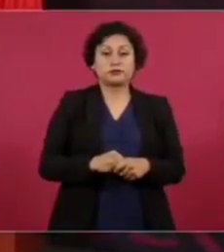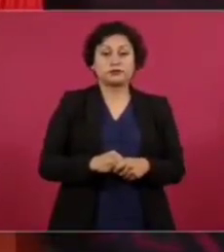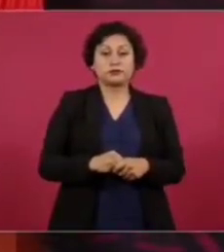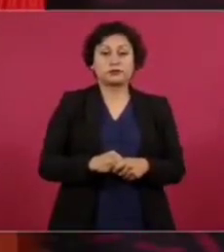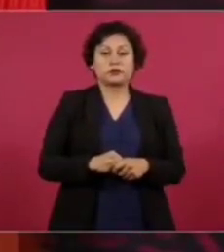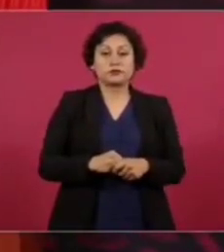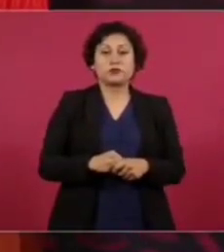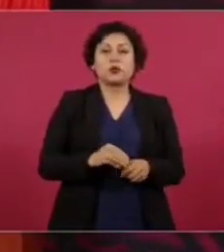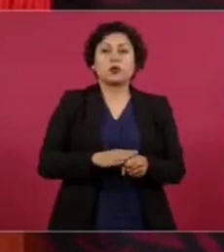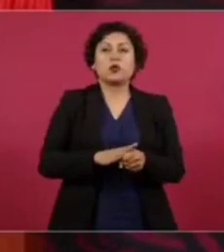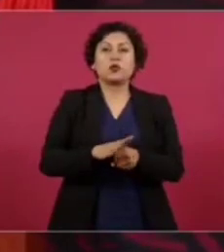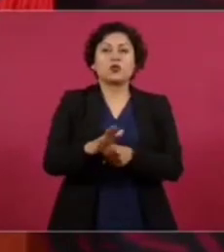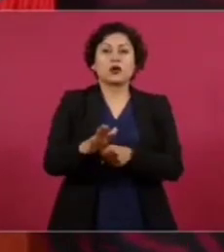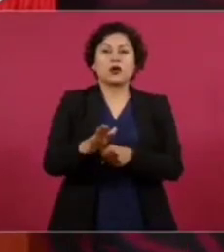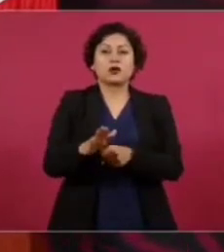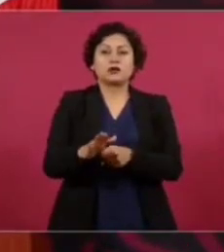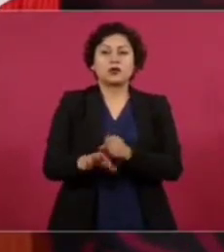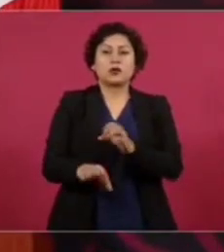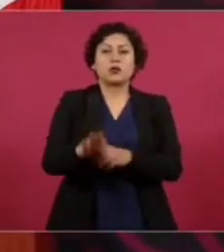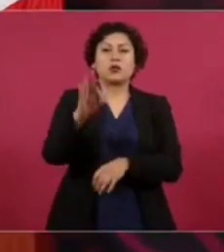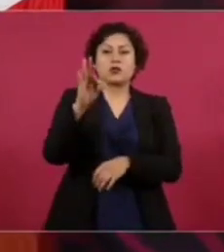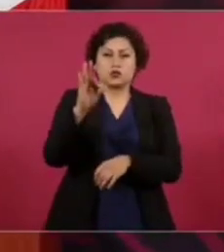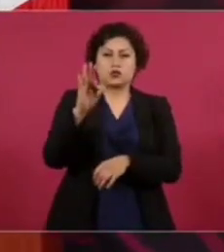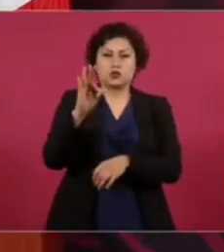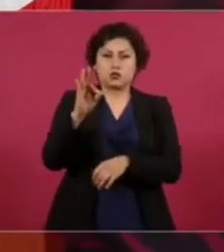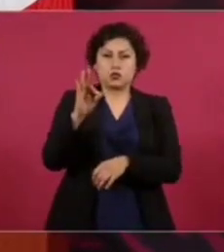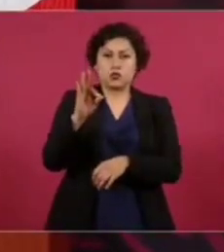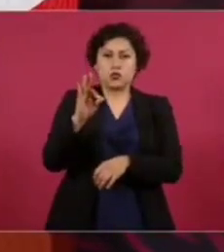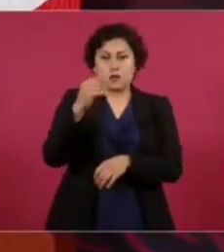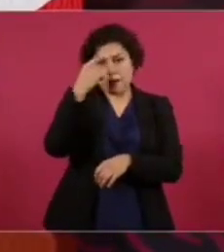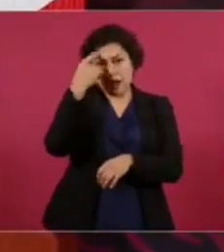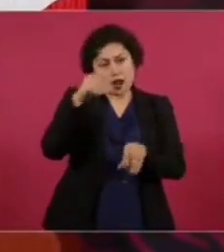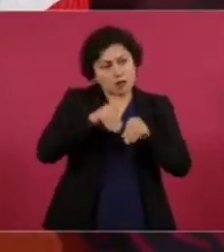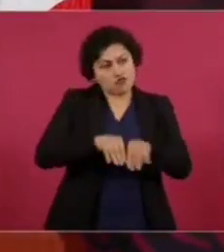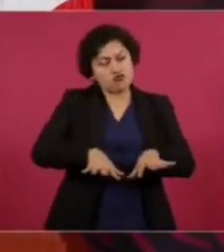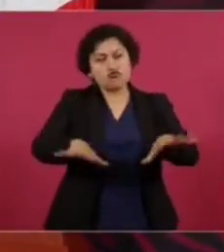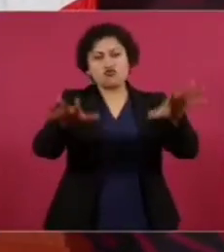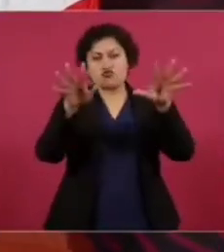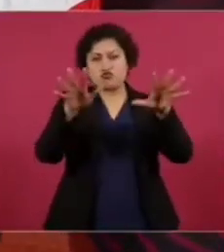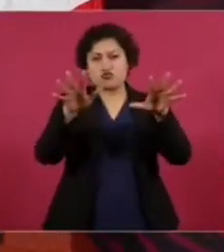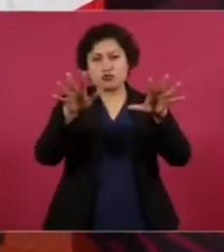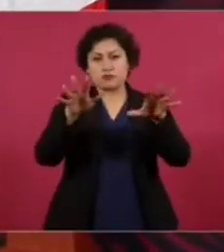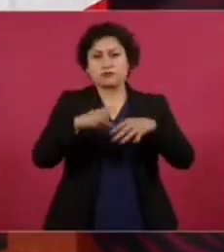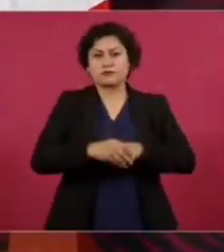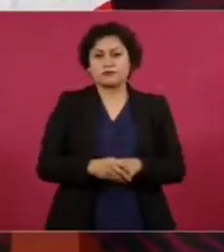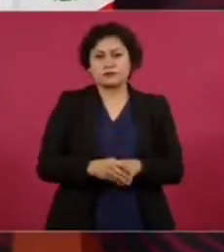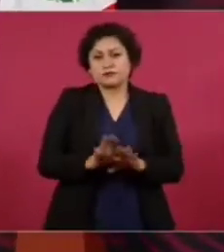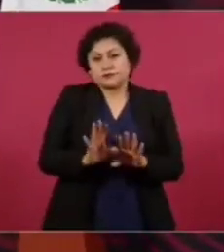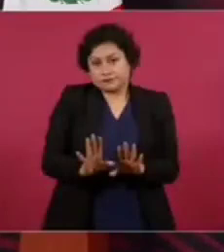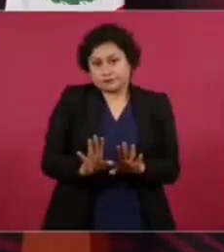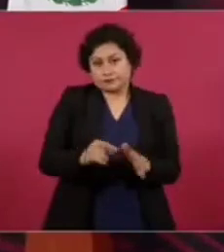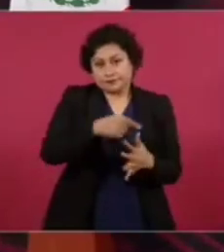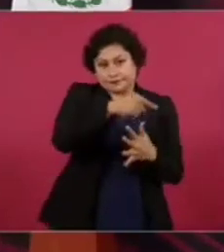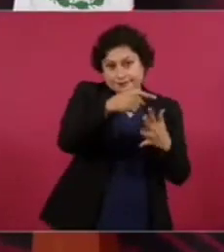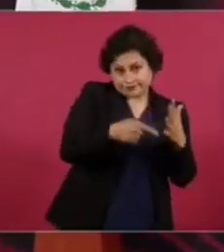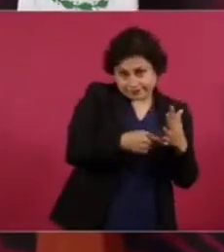importante vocero del bloque conservador. A ustedes, con todo respeto,